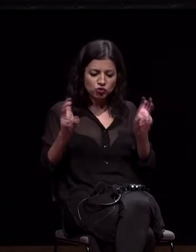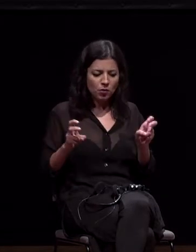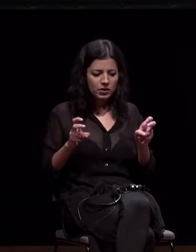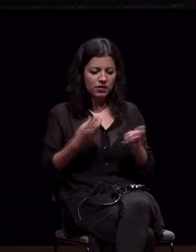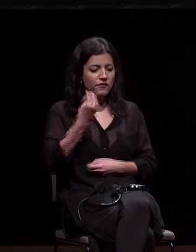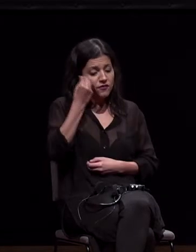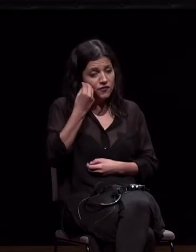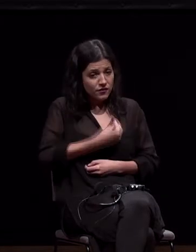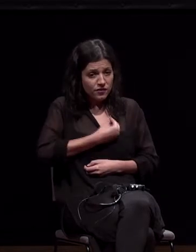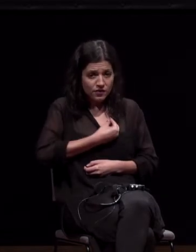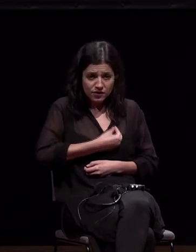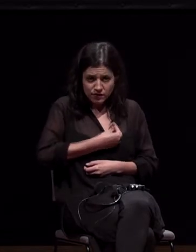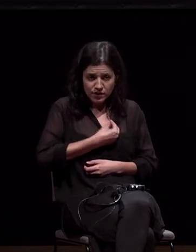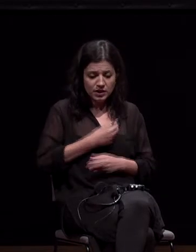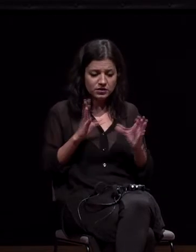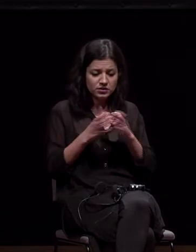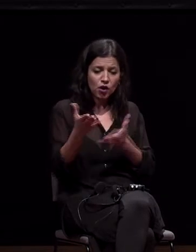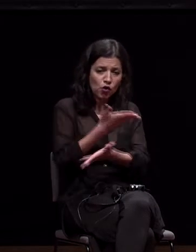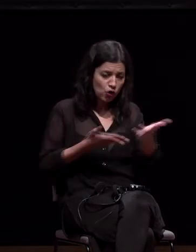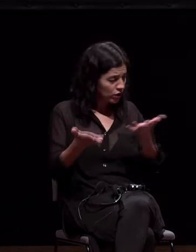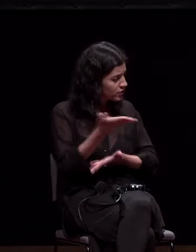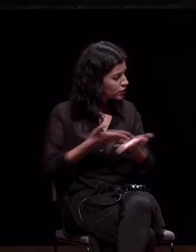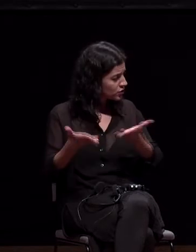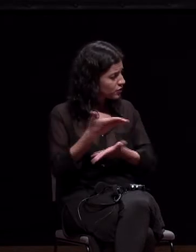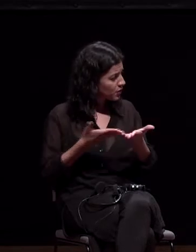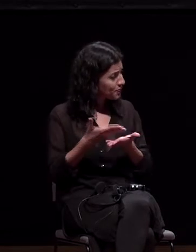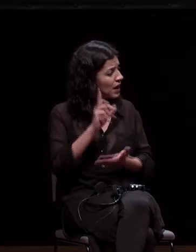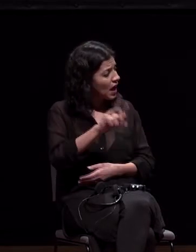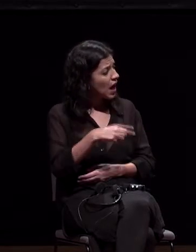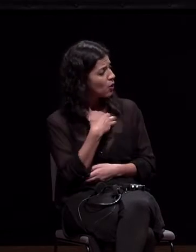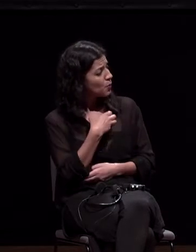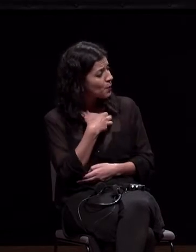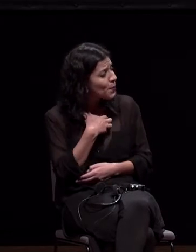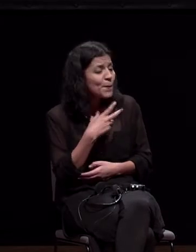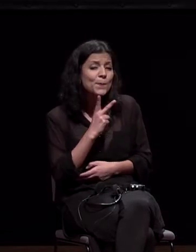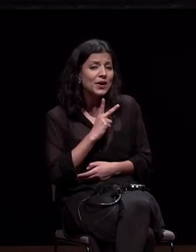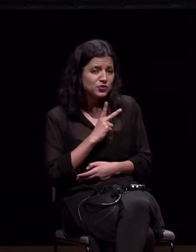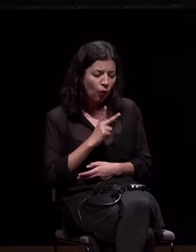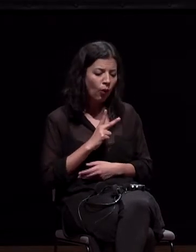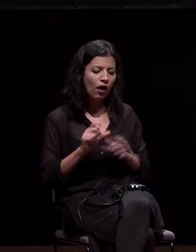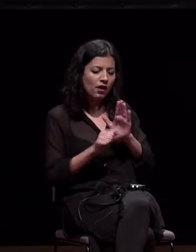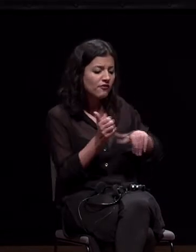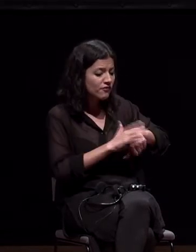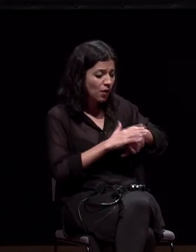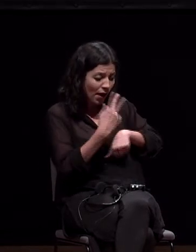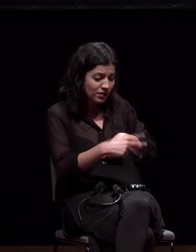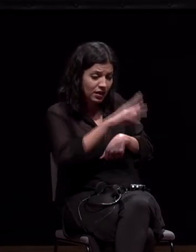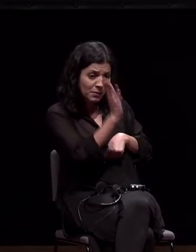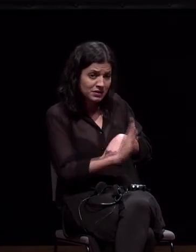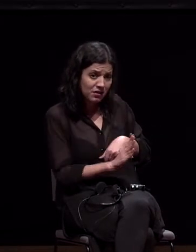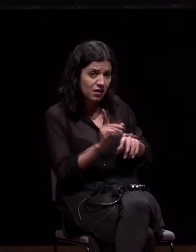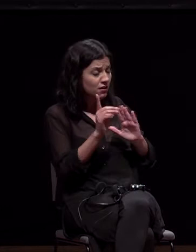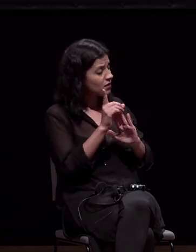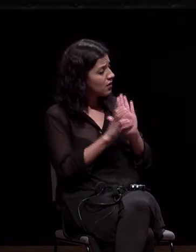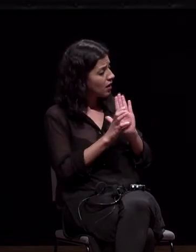vivencia. Conceptos que se transportan de manera muy particular a las vanguardias brasileñas de los años 60 y